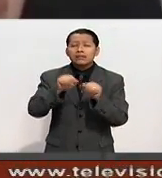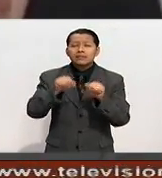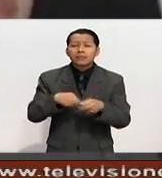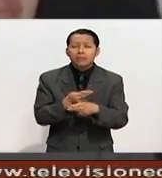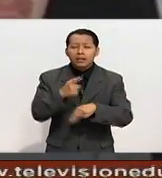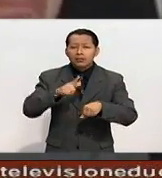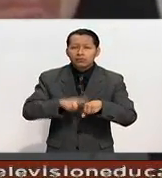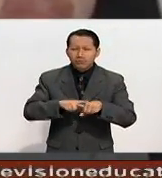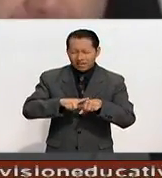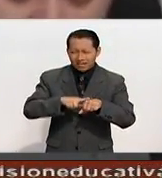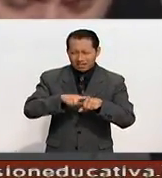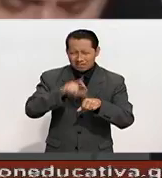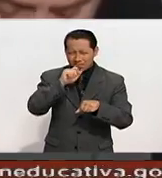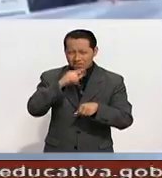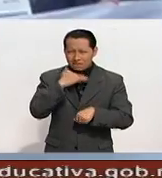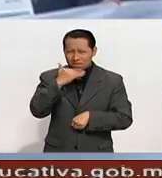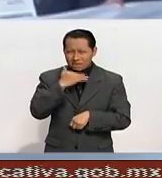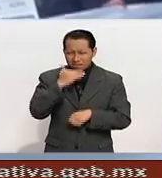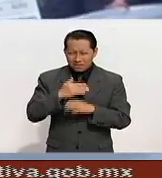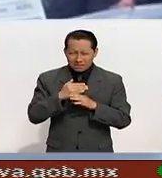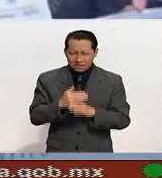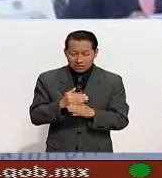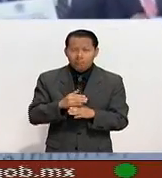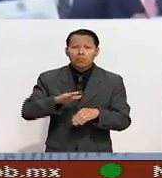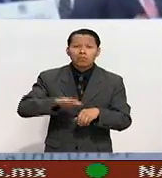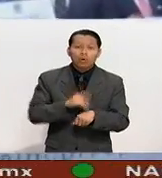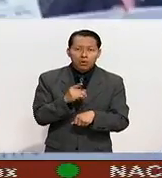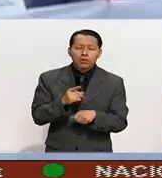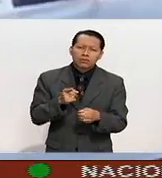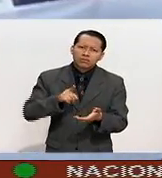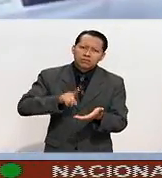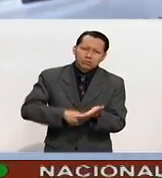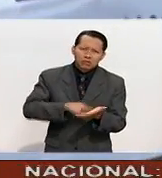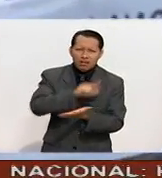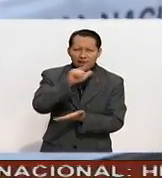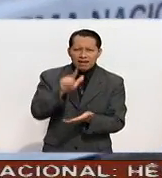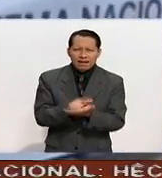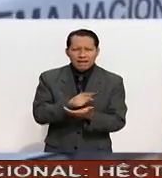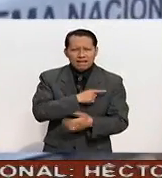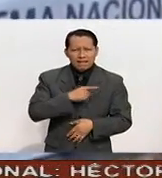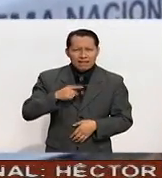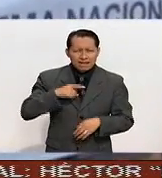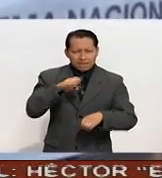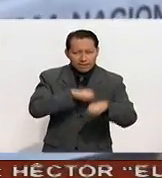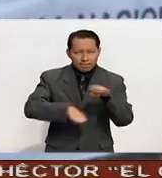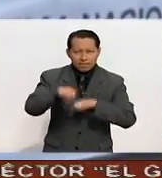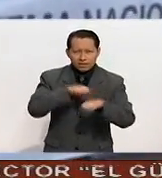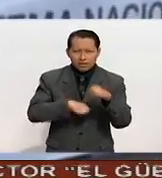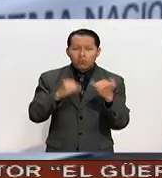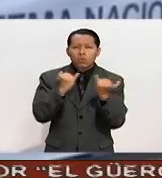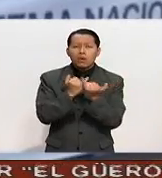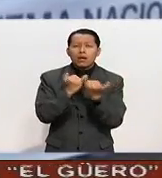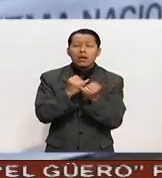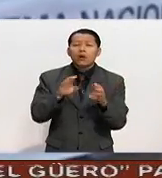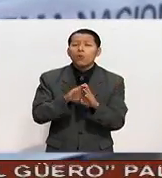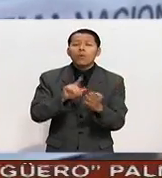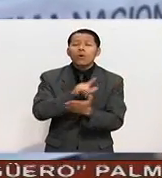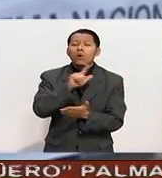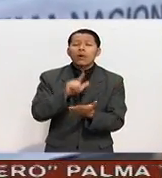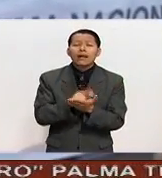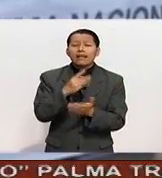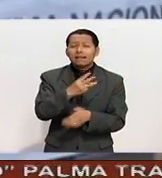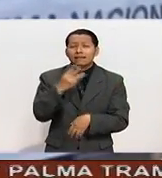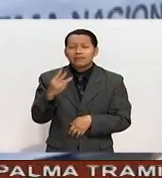no solamente obliga a los funcionarios, sino también a los empresarios a rendir su declaración con la Ley 3 de